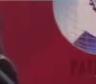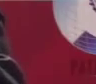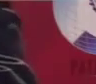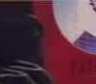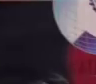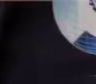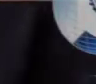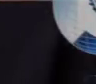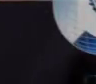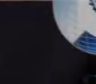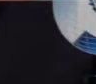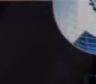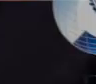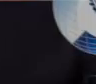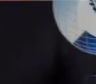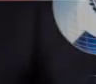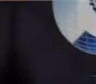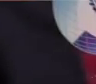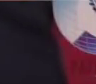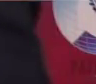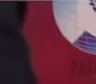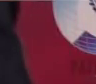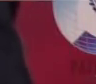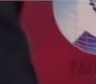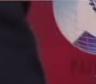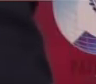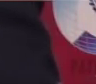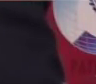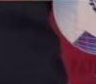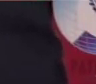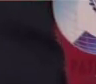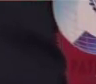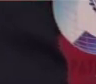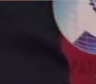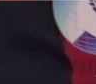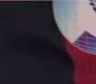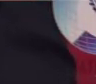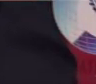allí están los pinos y